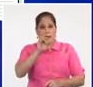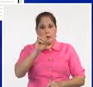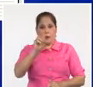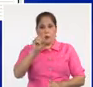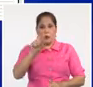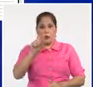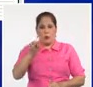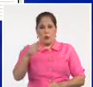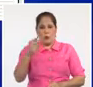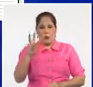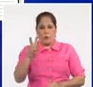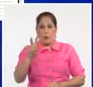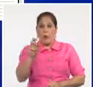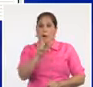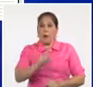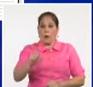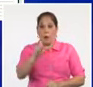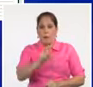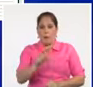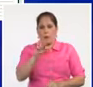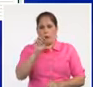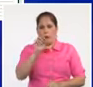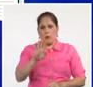701,9, Camagüey